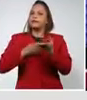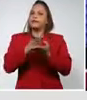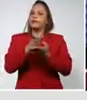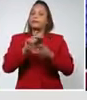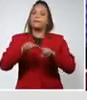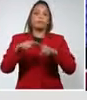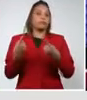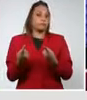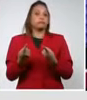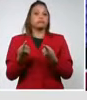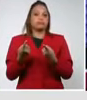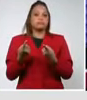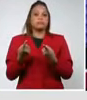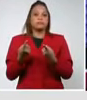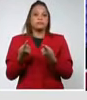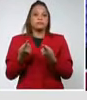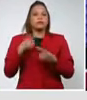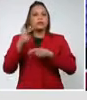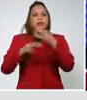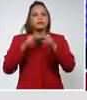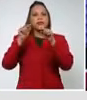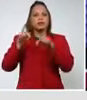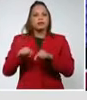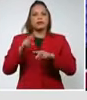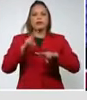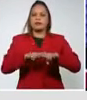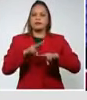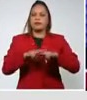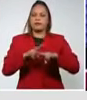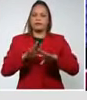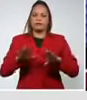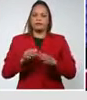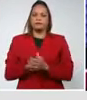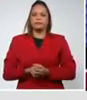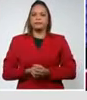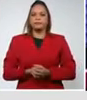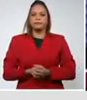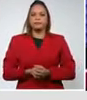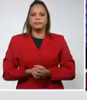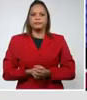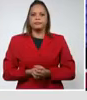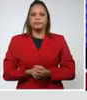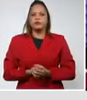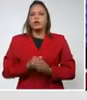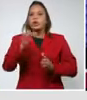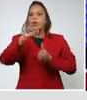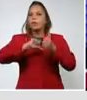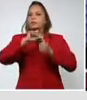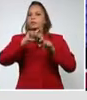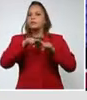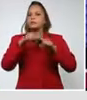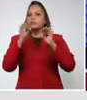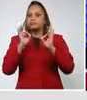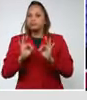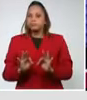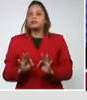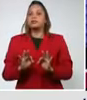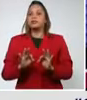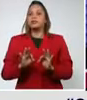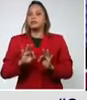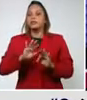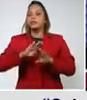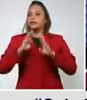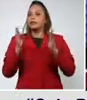está haciendo aquí en la provincia de La Habana. Con este comportamiento de los casos del día de